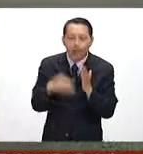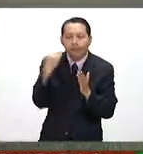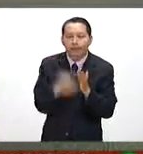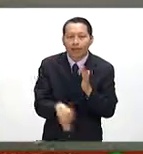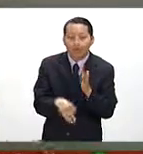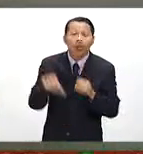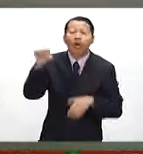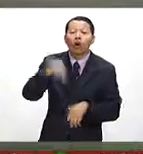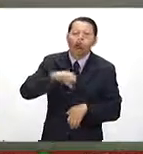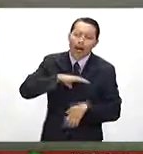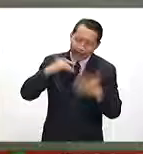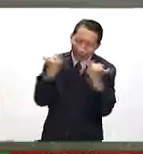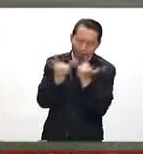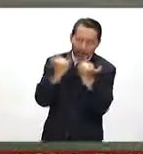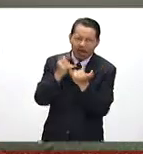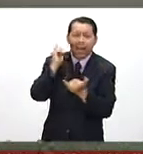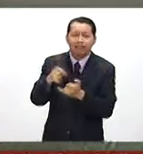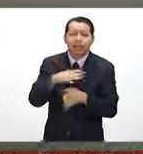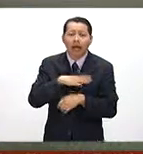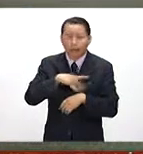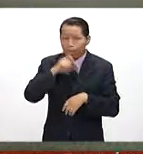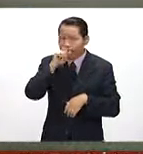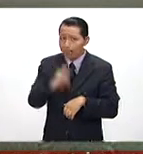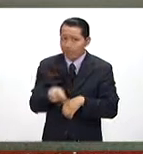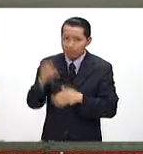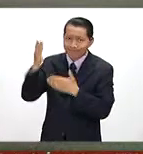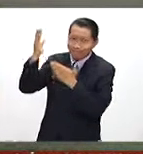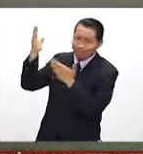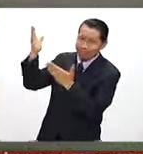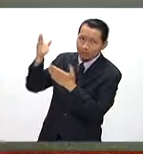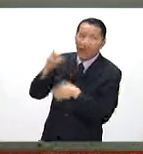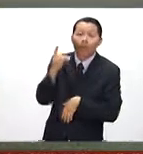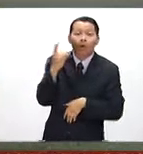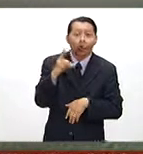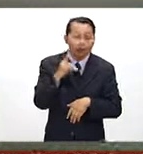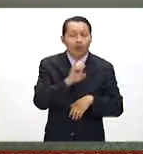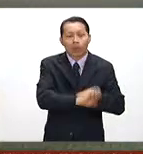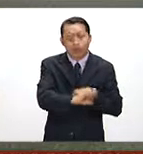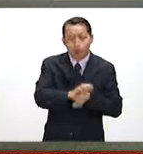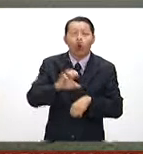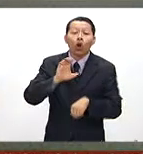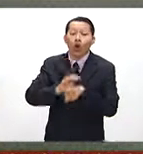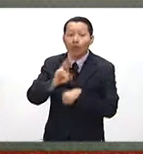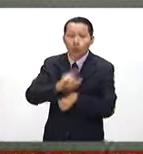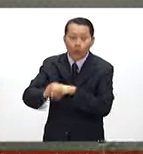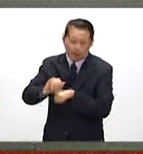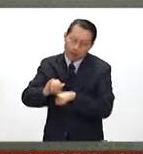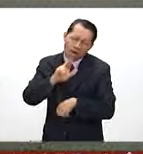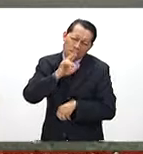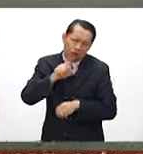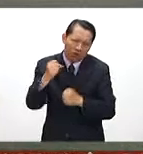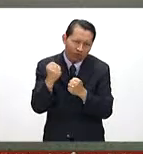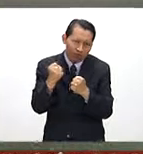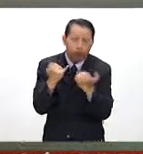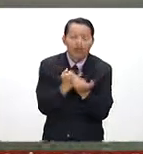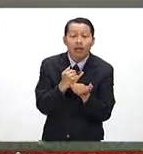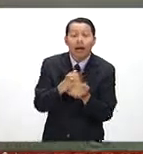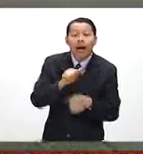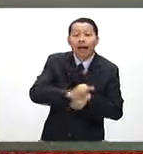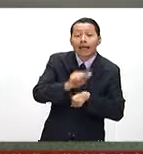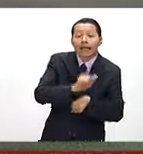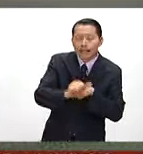hay partidos también de estas eliminatorias. Vamos a ver Bolivia contra Ecuador, Colombia contra Uruguay, el mejor partido, Argentina